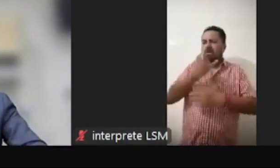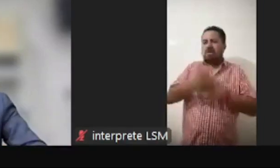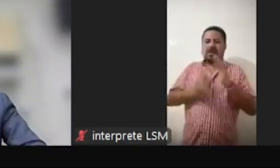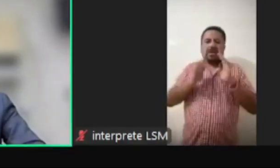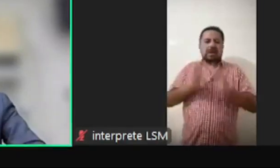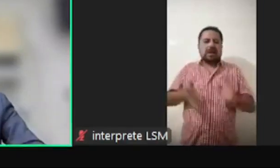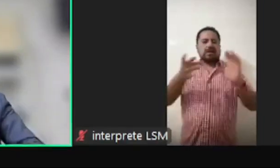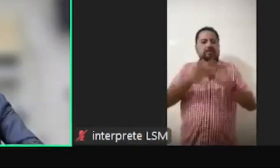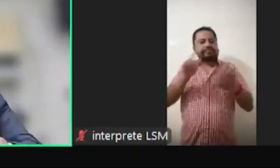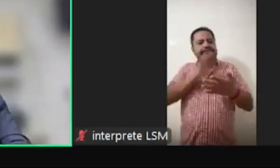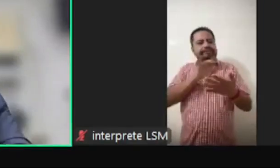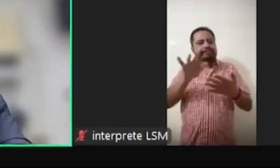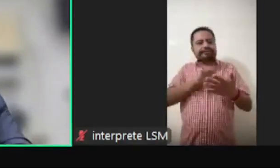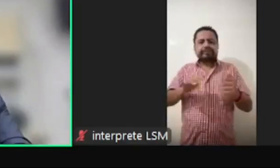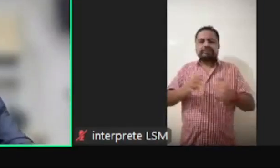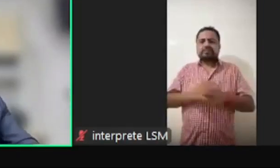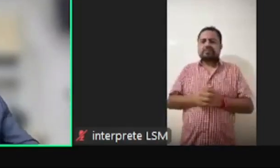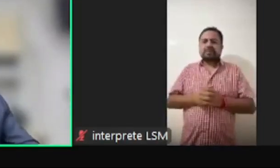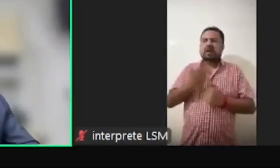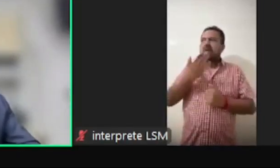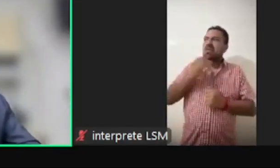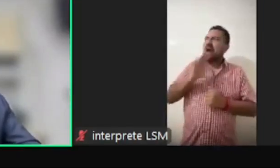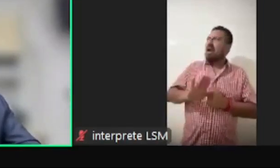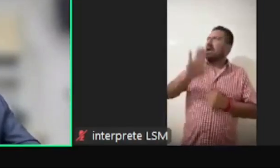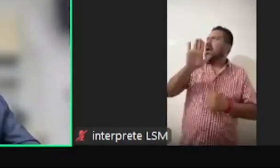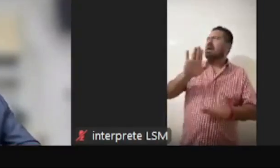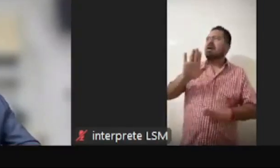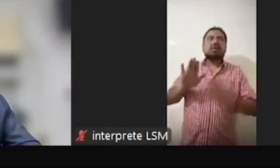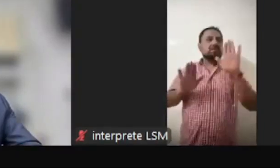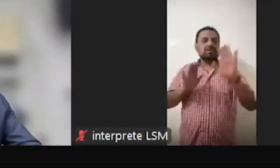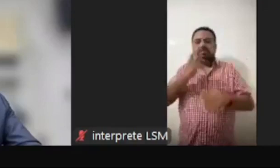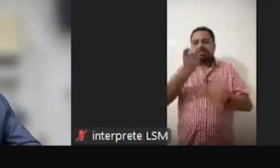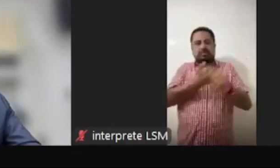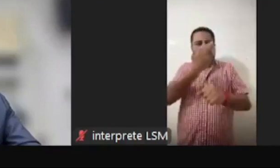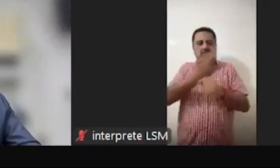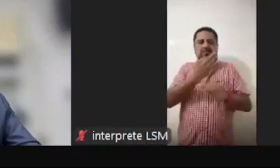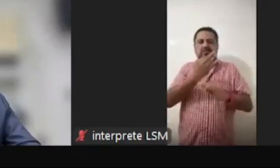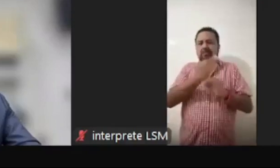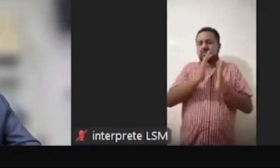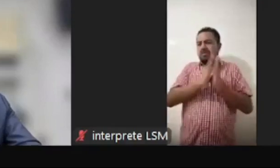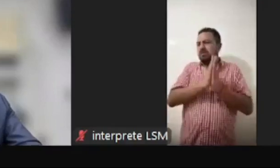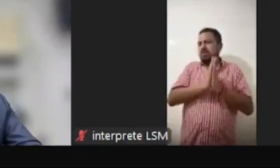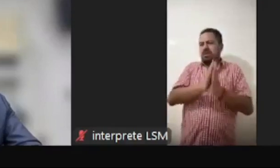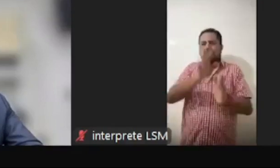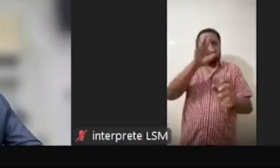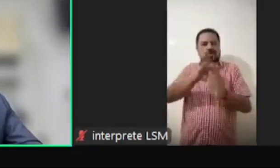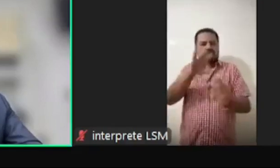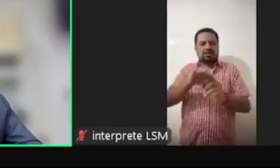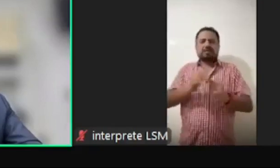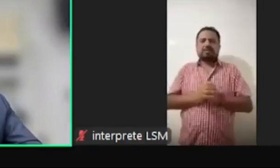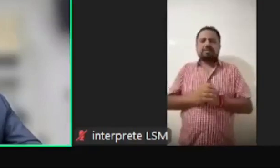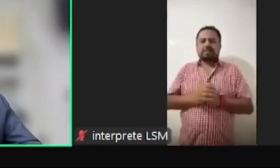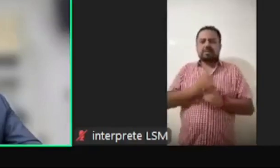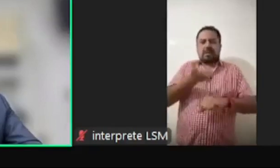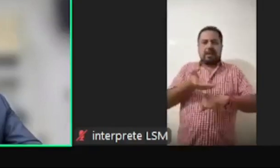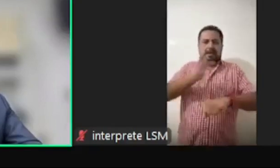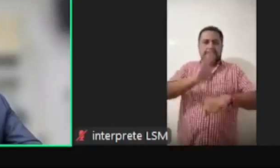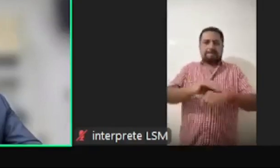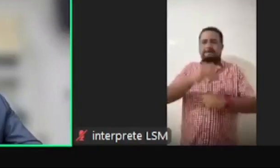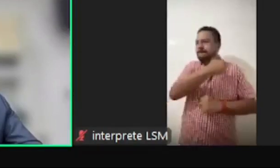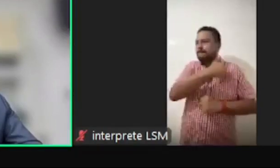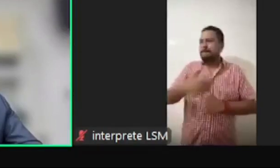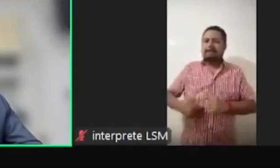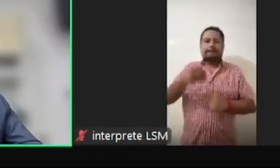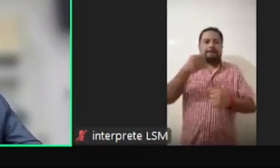cuenta. No habiendo comentarios al respecto, secretario, tome la votación, por favor. Con su autorización, magistrada presidenta,